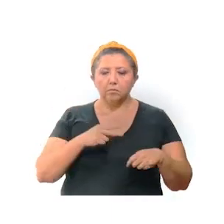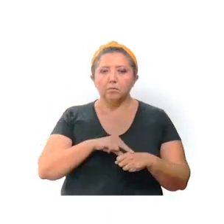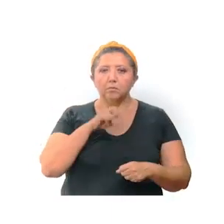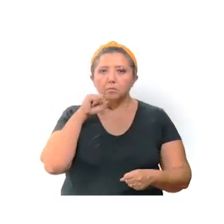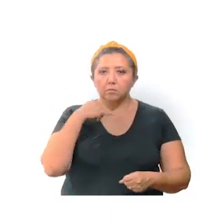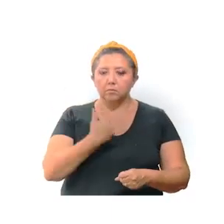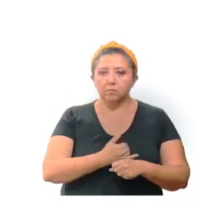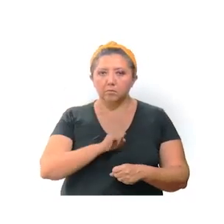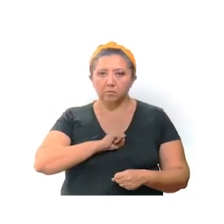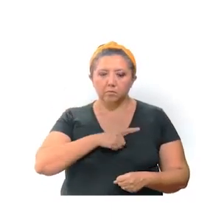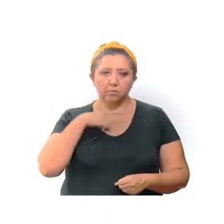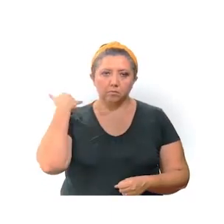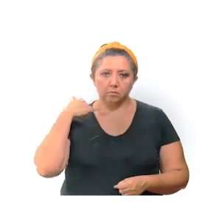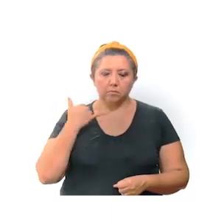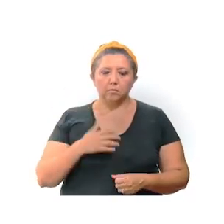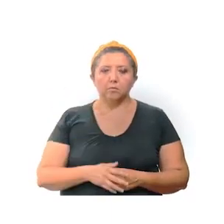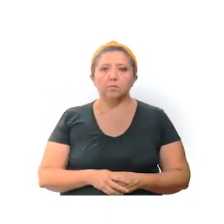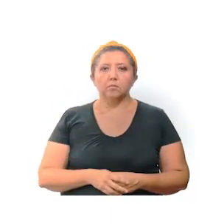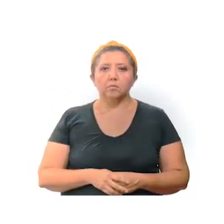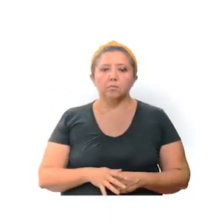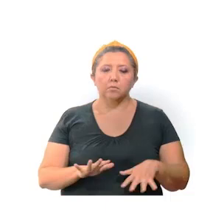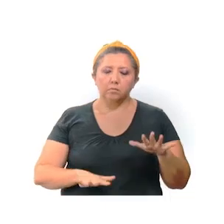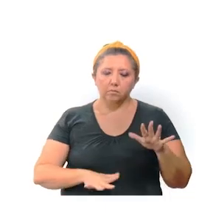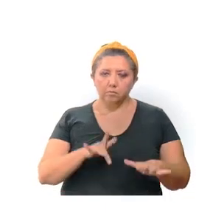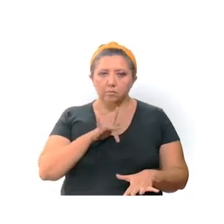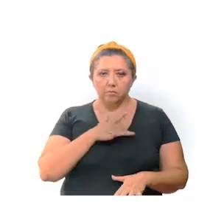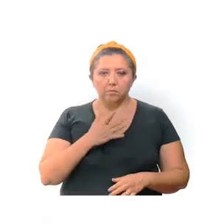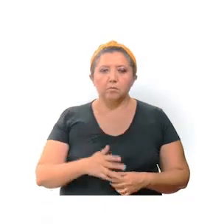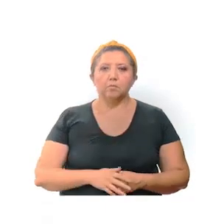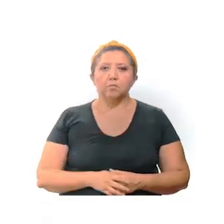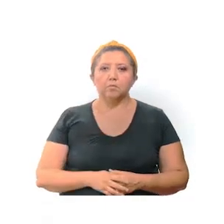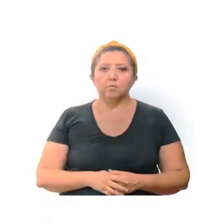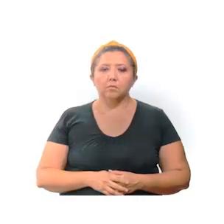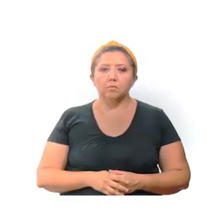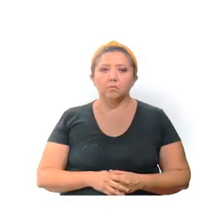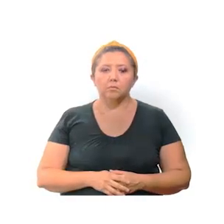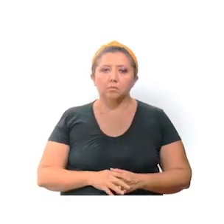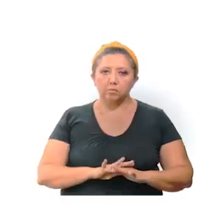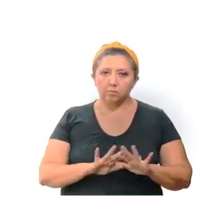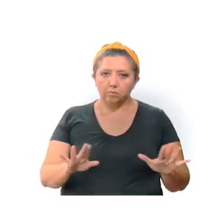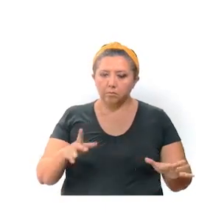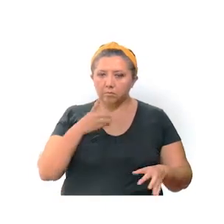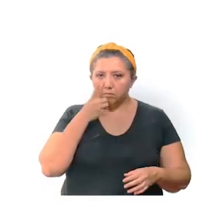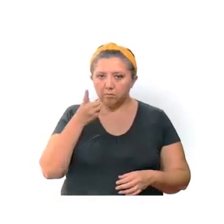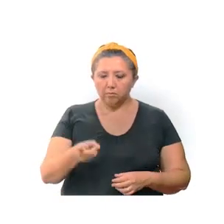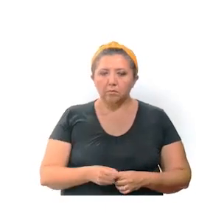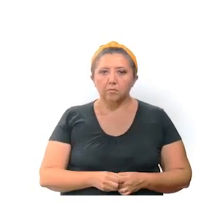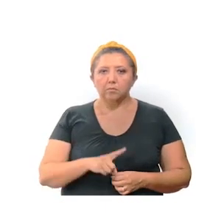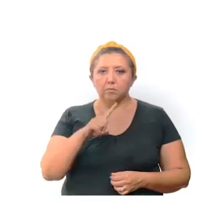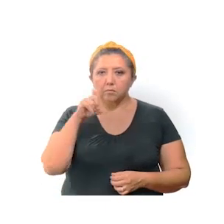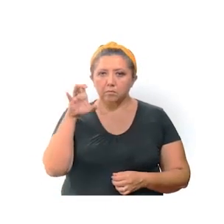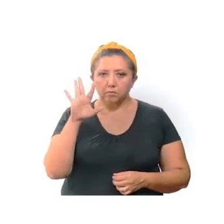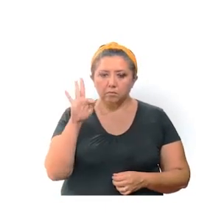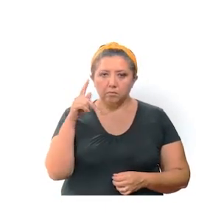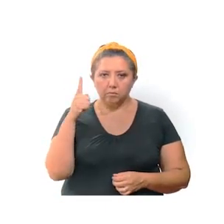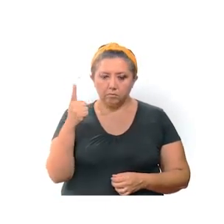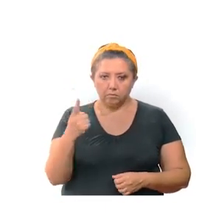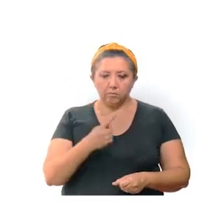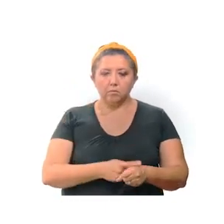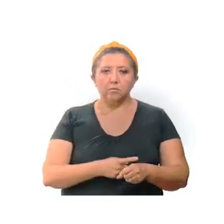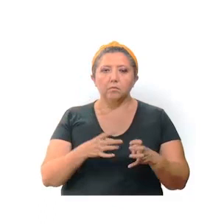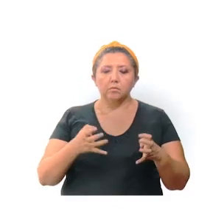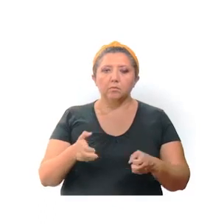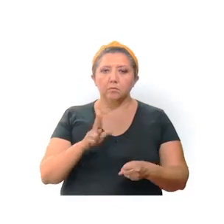por personal médico de los servicios de salud de Yucatán. Presentan síntomas leves. Como ya se mencionó, 141 de los